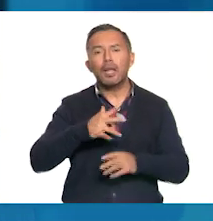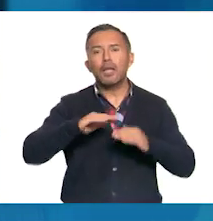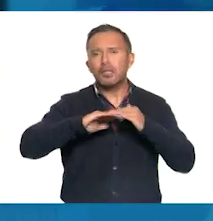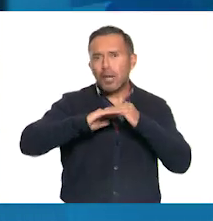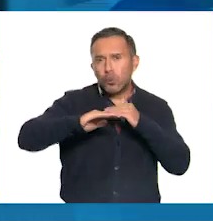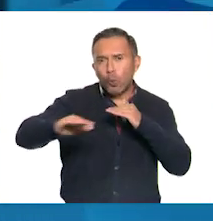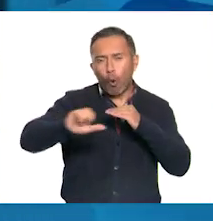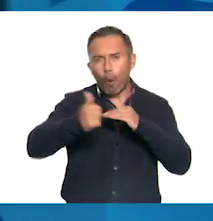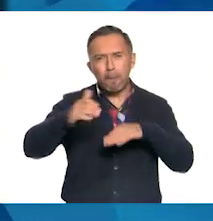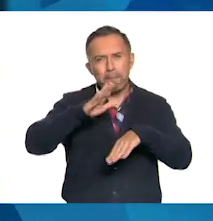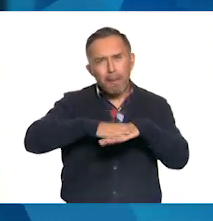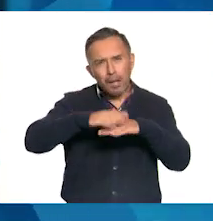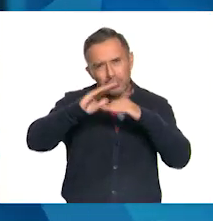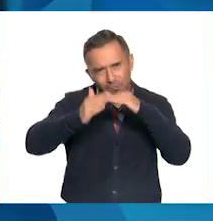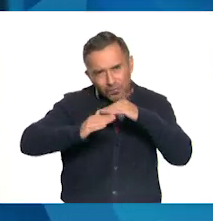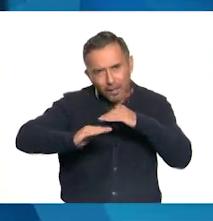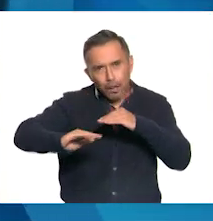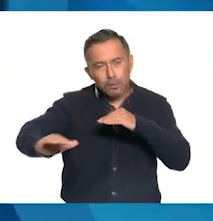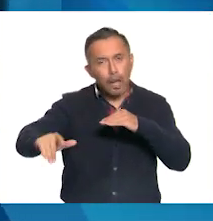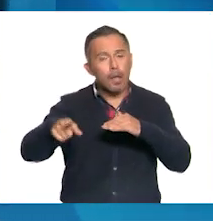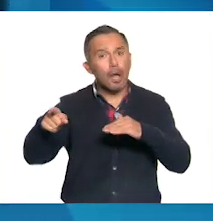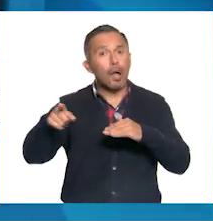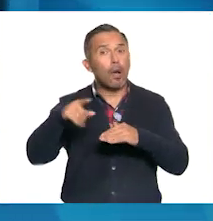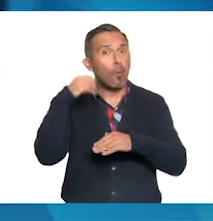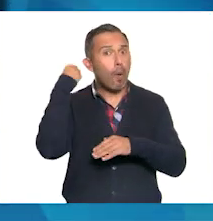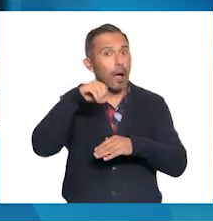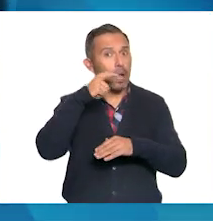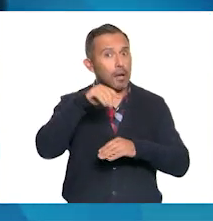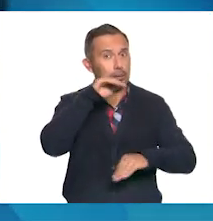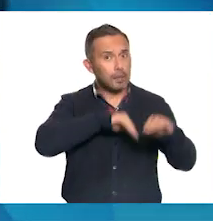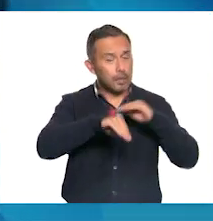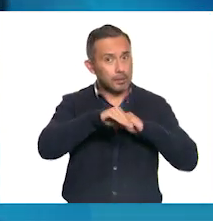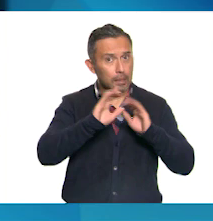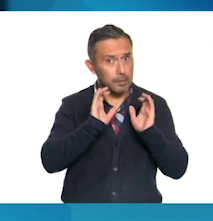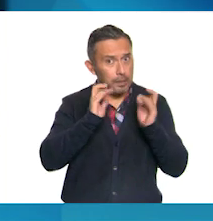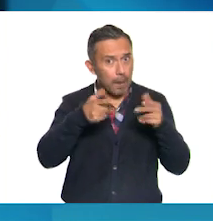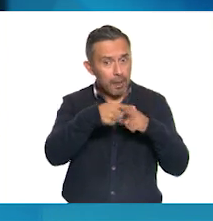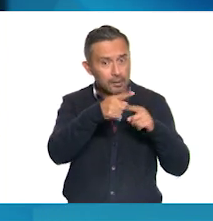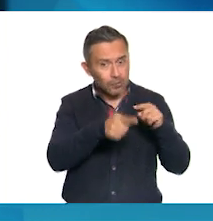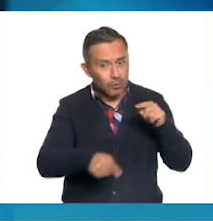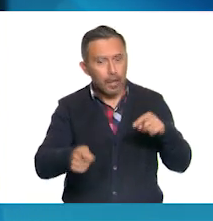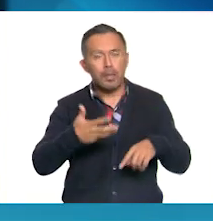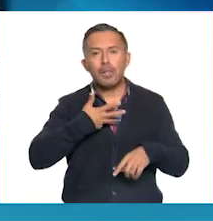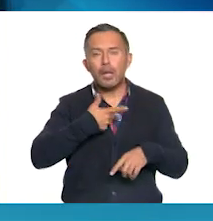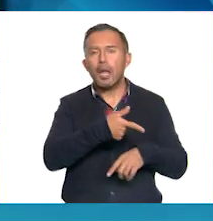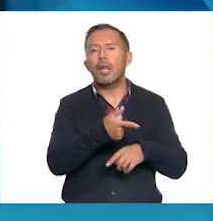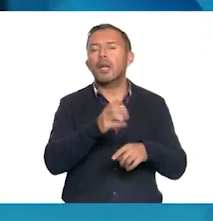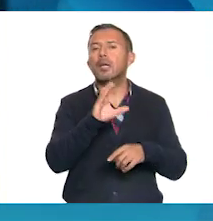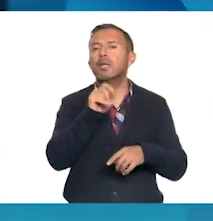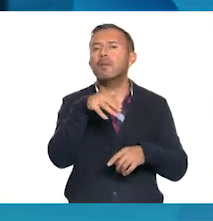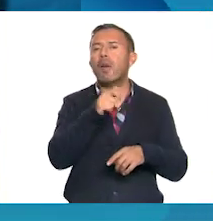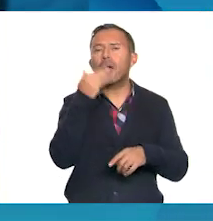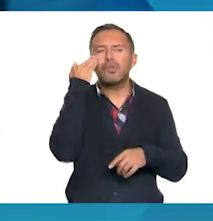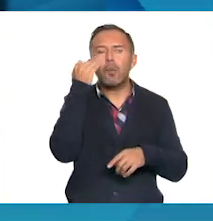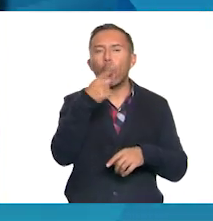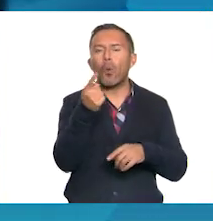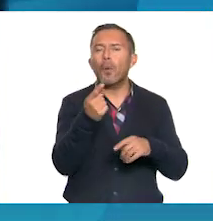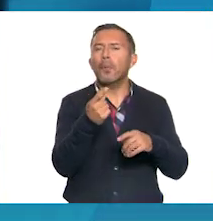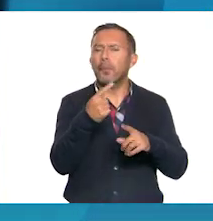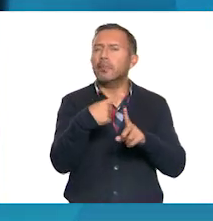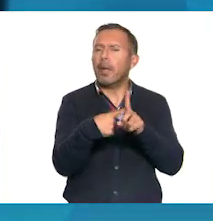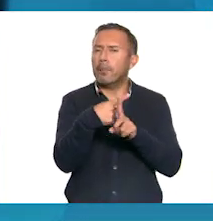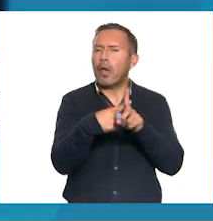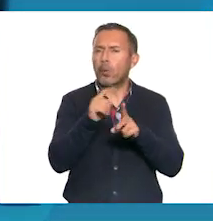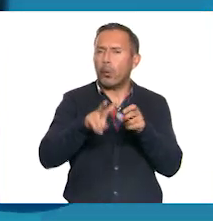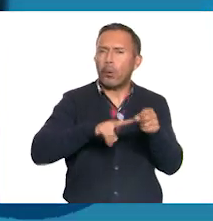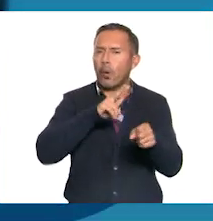más bajas, y en el caso de las sierras en Oaxaca y Chiapas se presentan climas templados, representados en